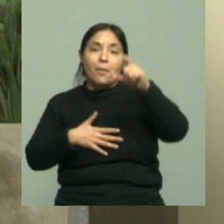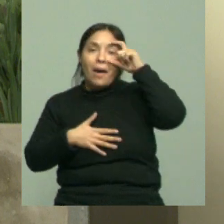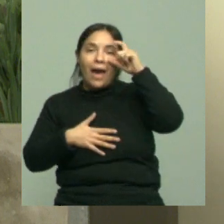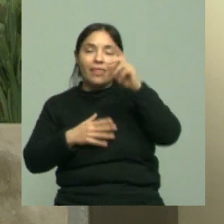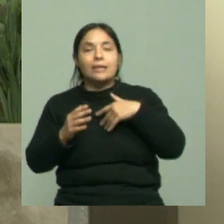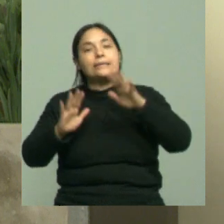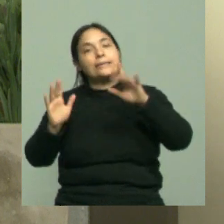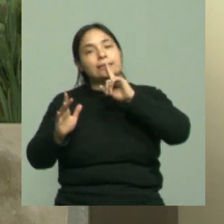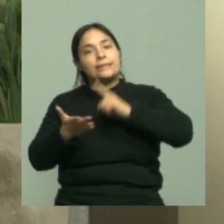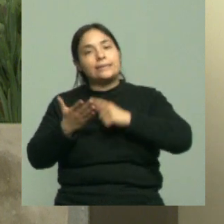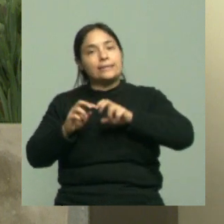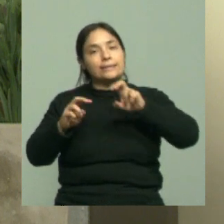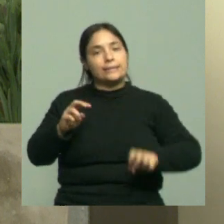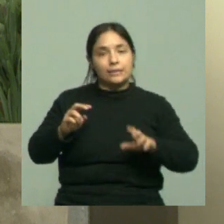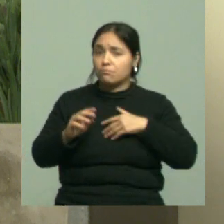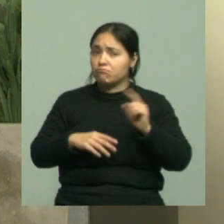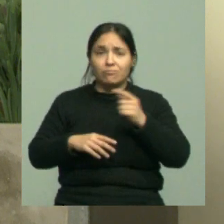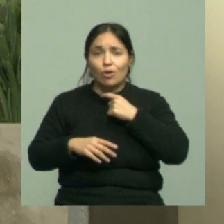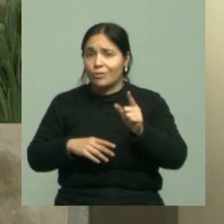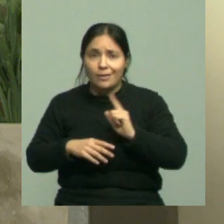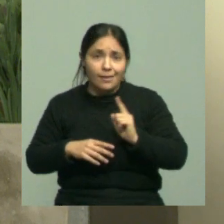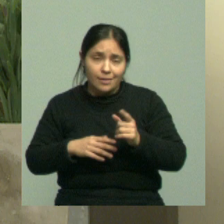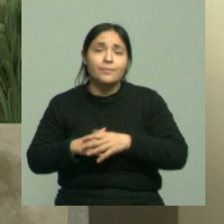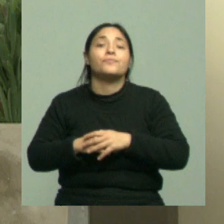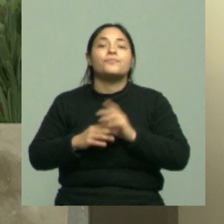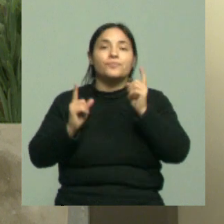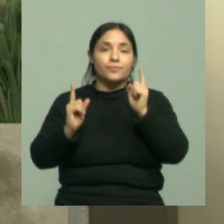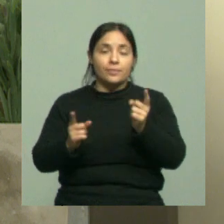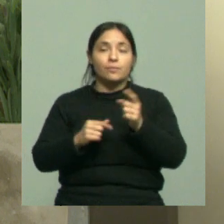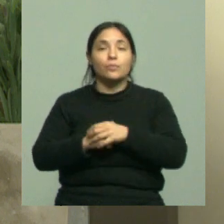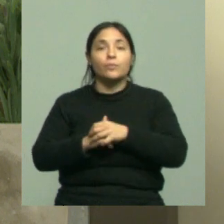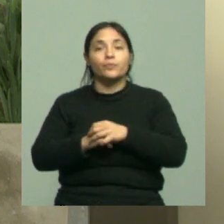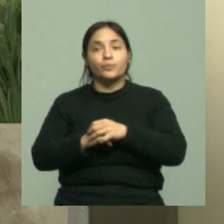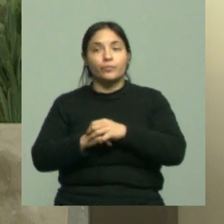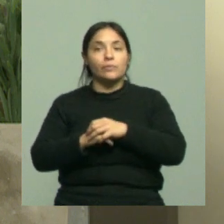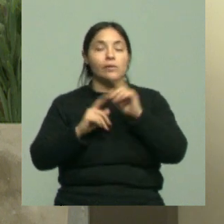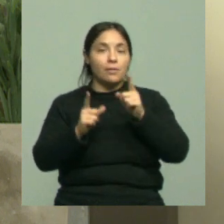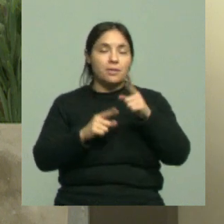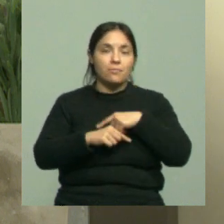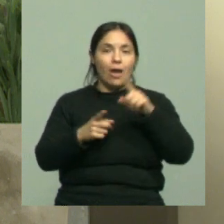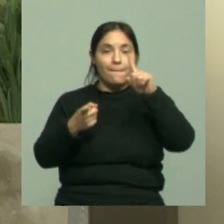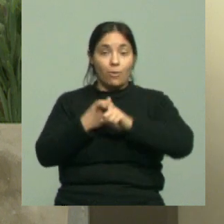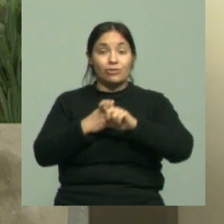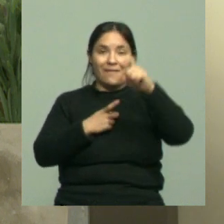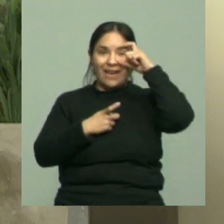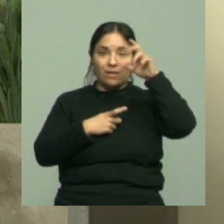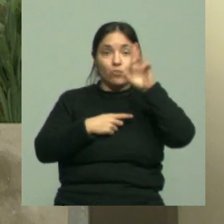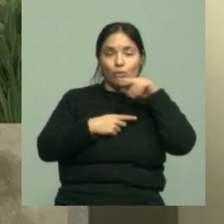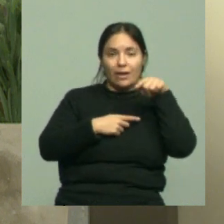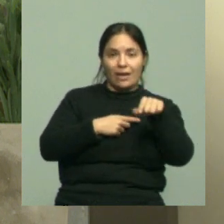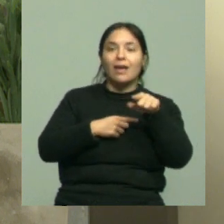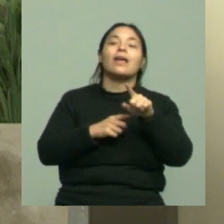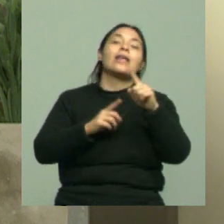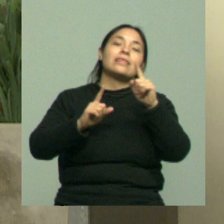bajar los brazos. De hecho, más temprano, cuando comenzábamos el programa, citábamos un poco lo que decía la esposa de Biden, que tampoco se